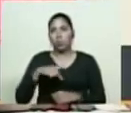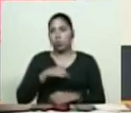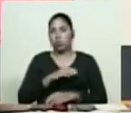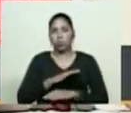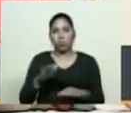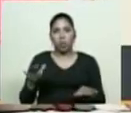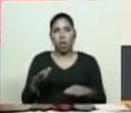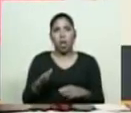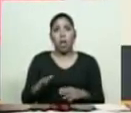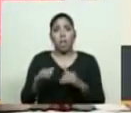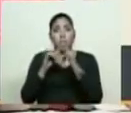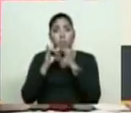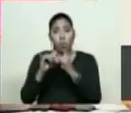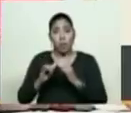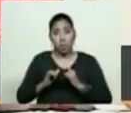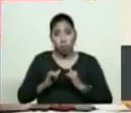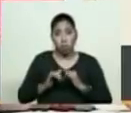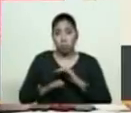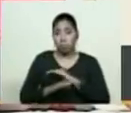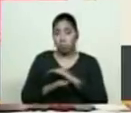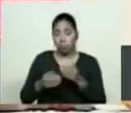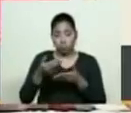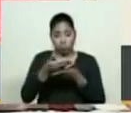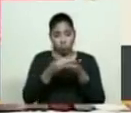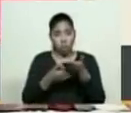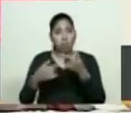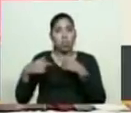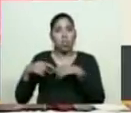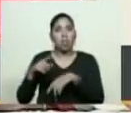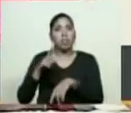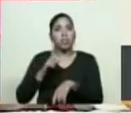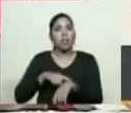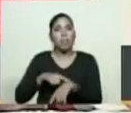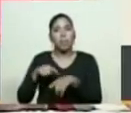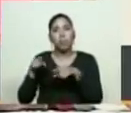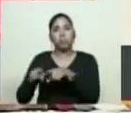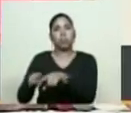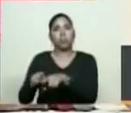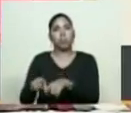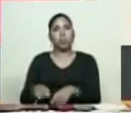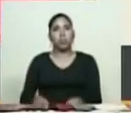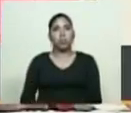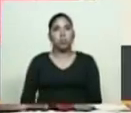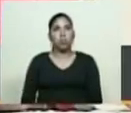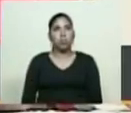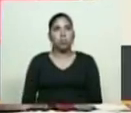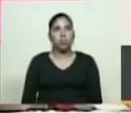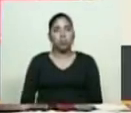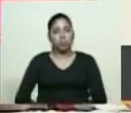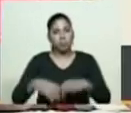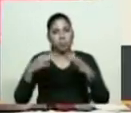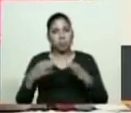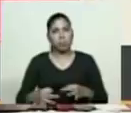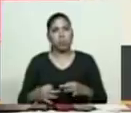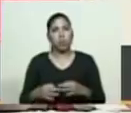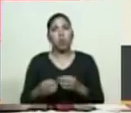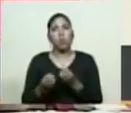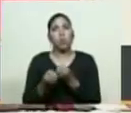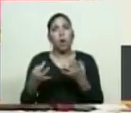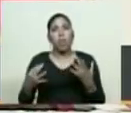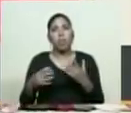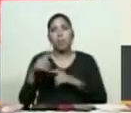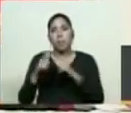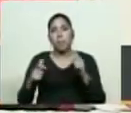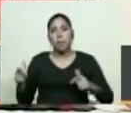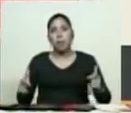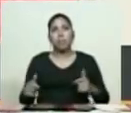nos va a llegar información en tiempo real, precisa. precisa de la cantidad de gente que ha pasado por un